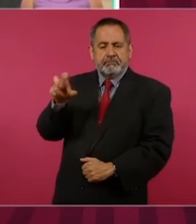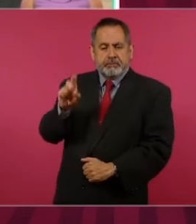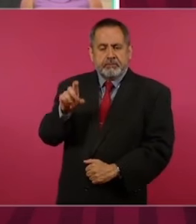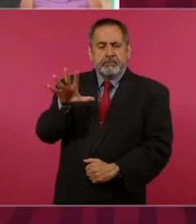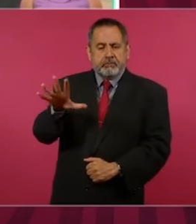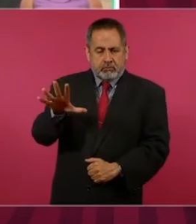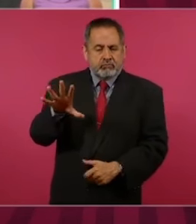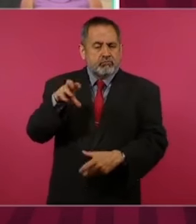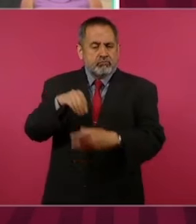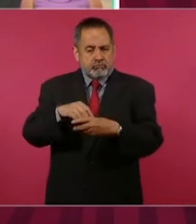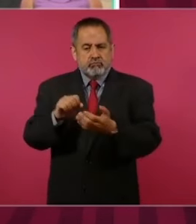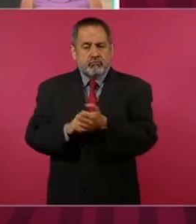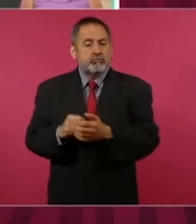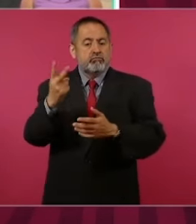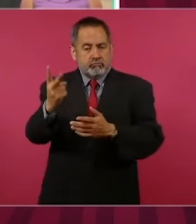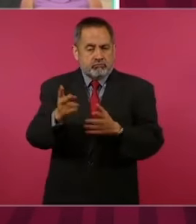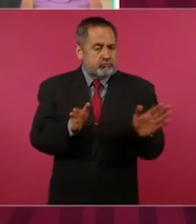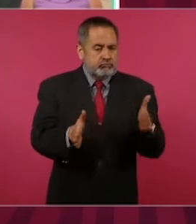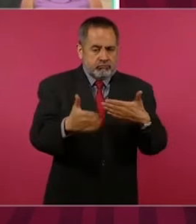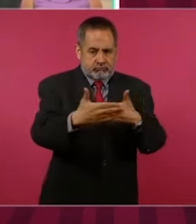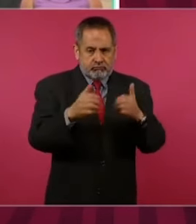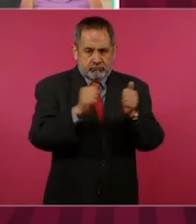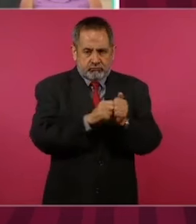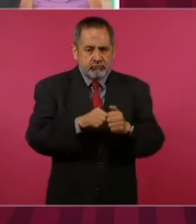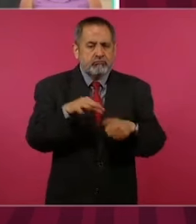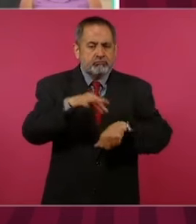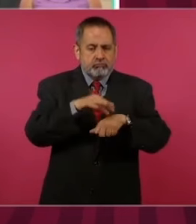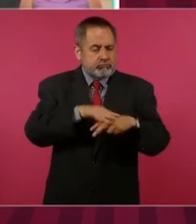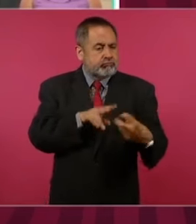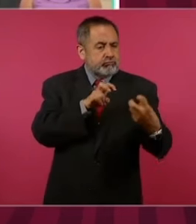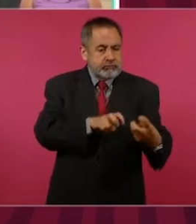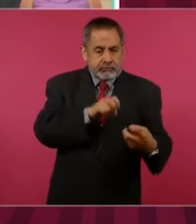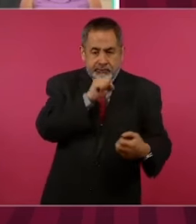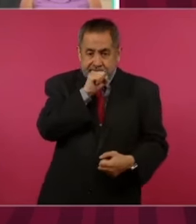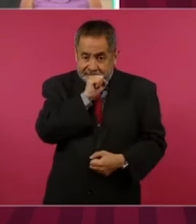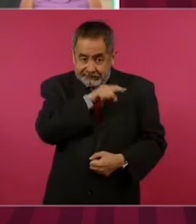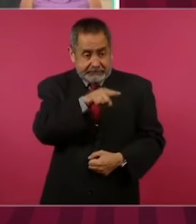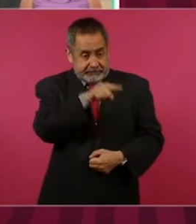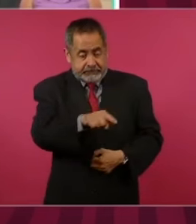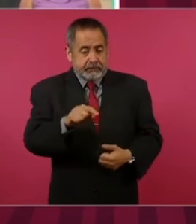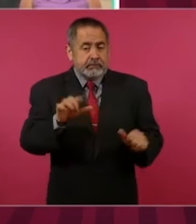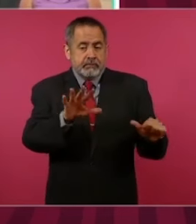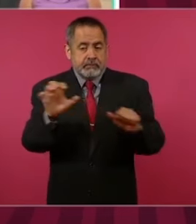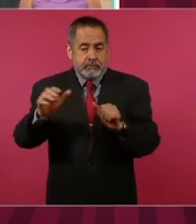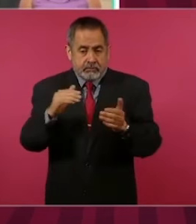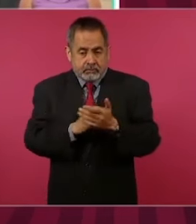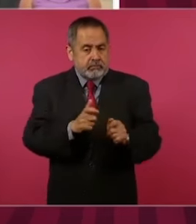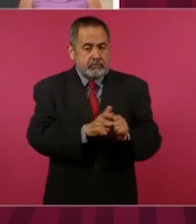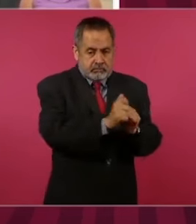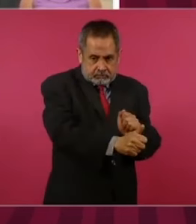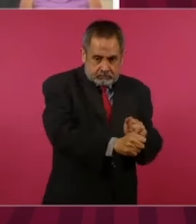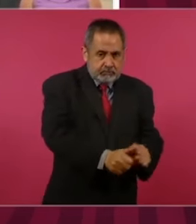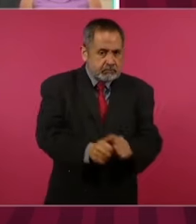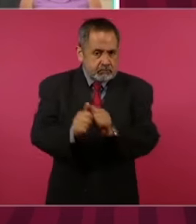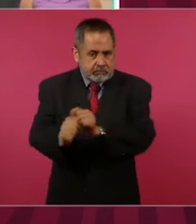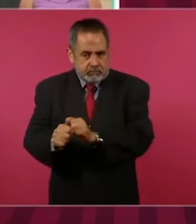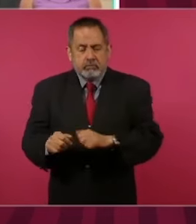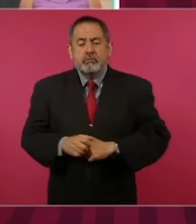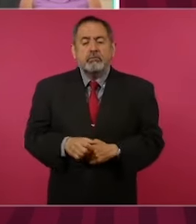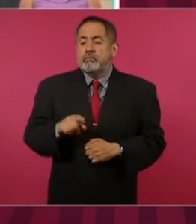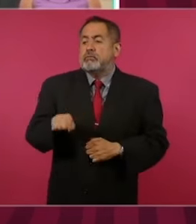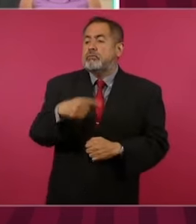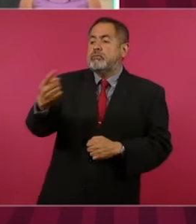$135 que tienen dos consultorios van a recibir $600,000, 94 para centros de